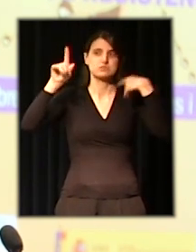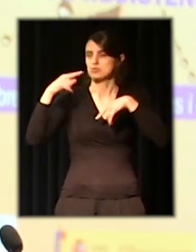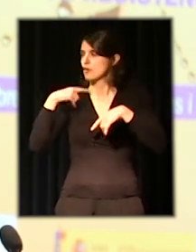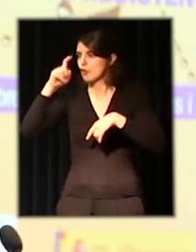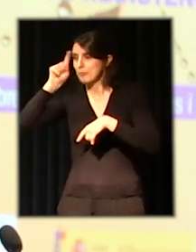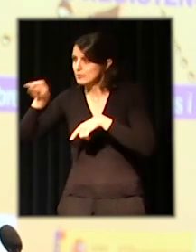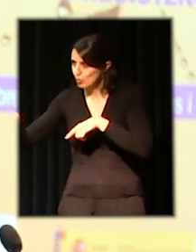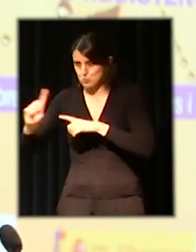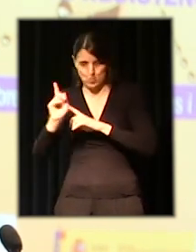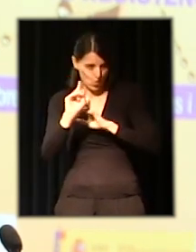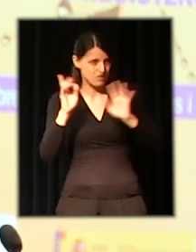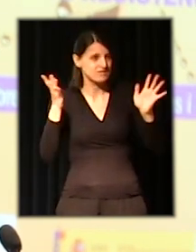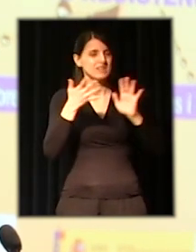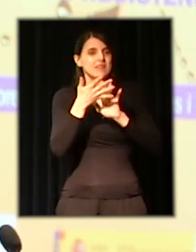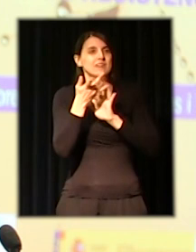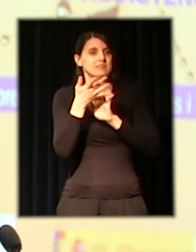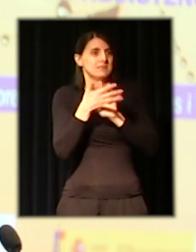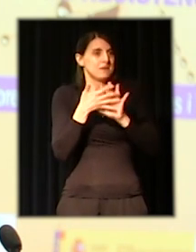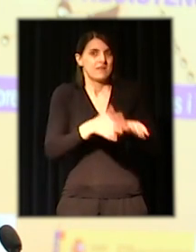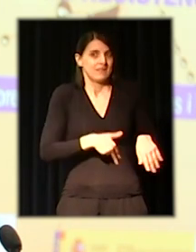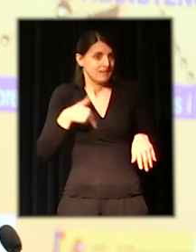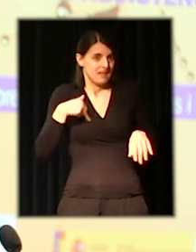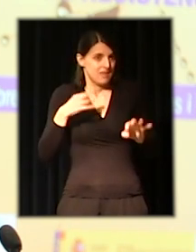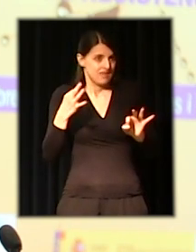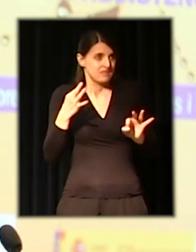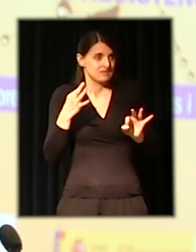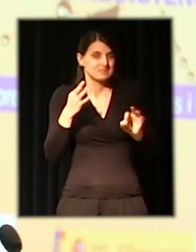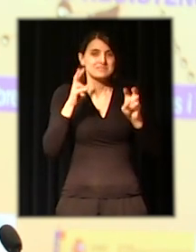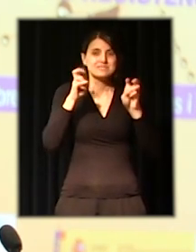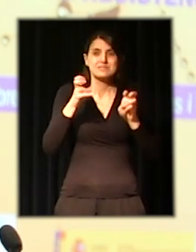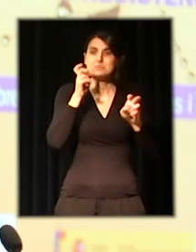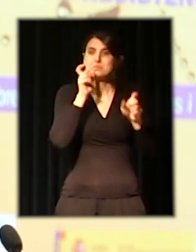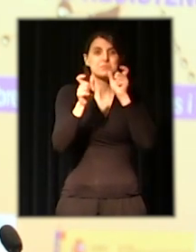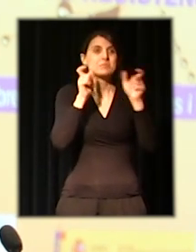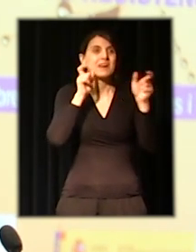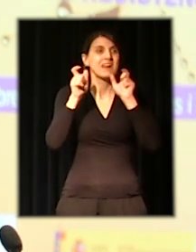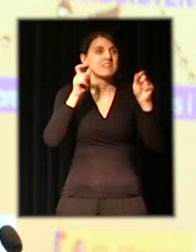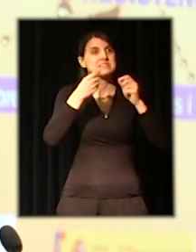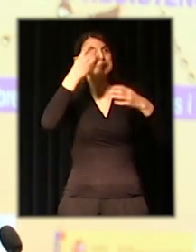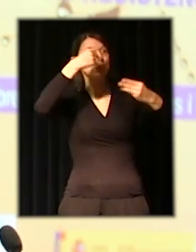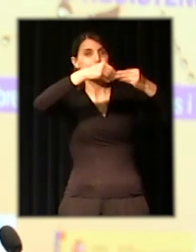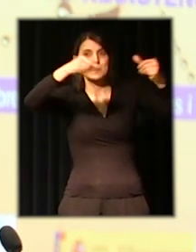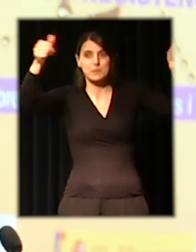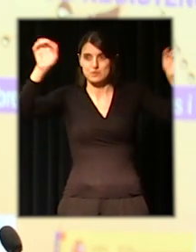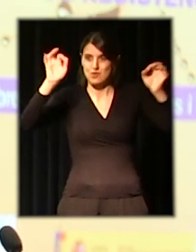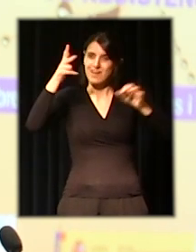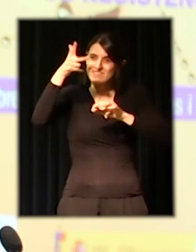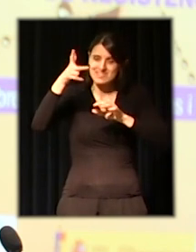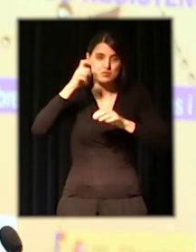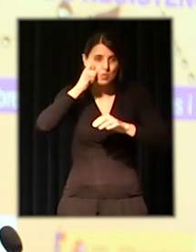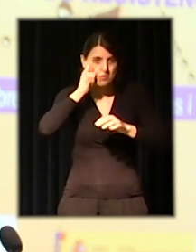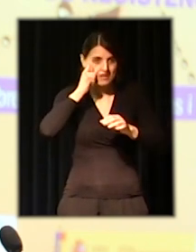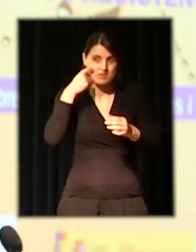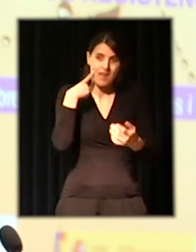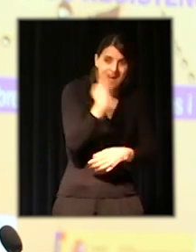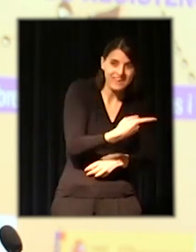ahora, sino en general con el tema de los eufemismos cuando estamos hablando de derechos humanos. Porque o los garantizas